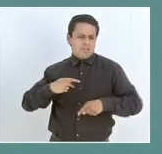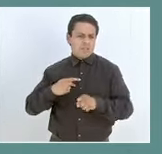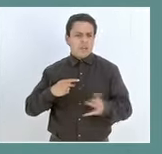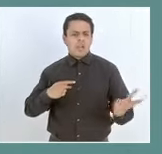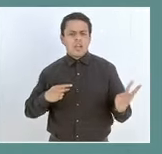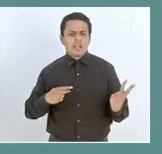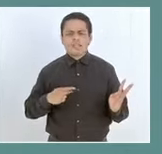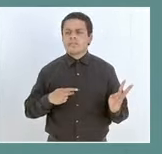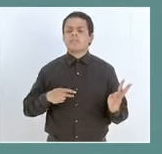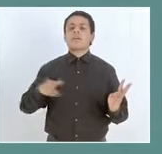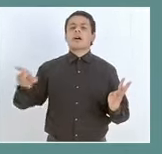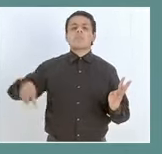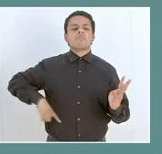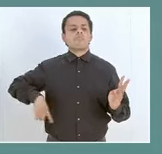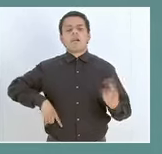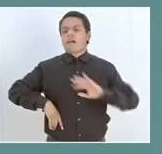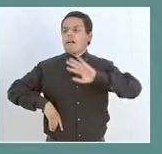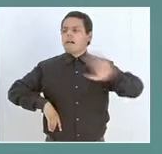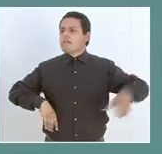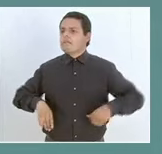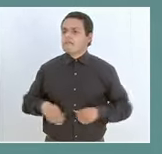les volteaba a ver,